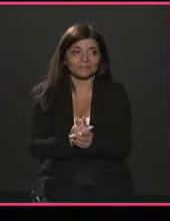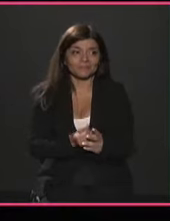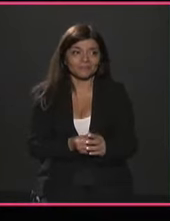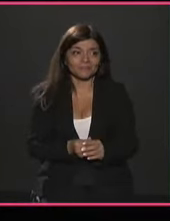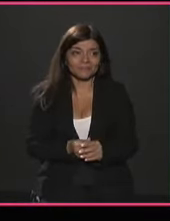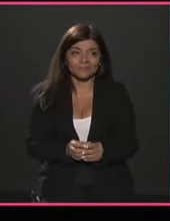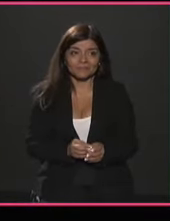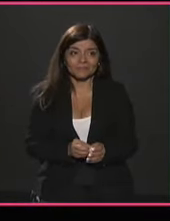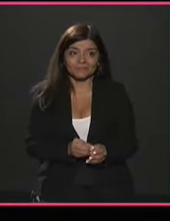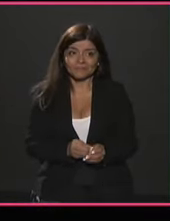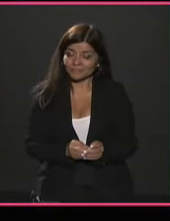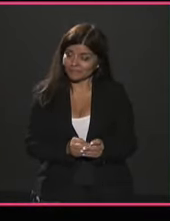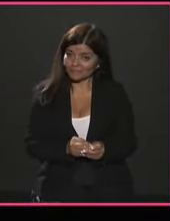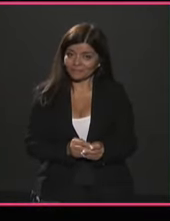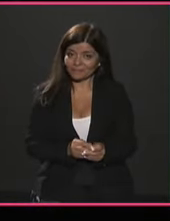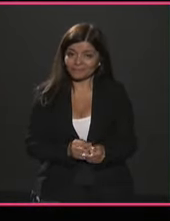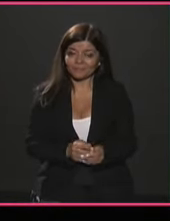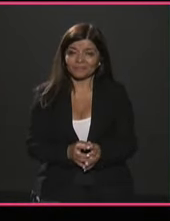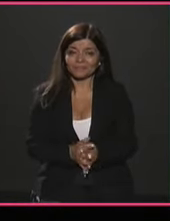adiós